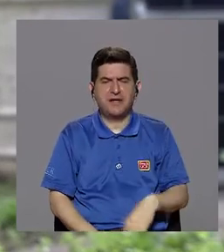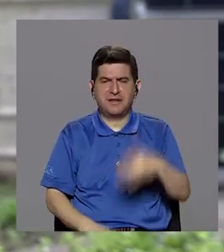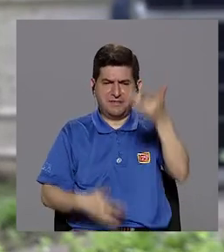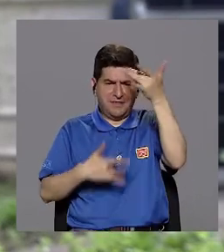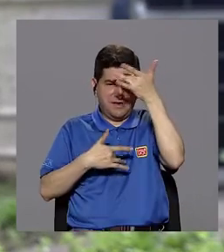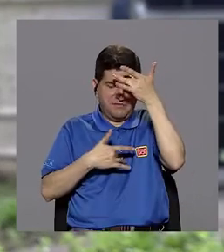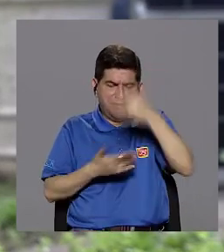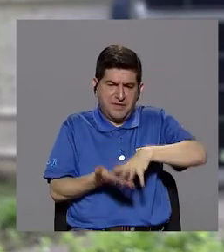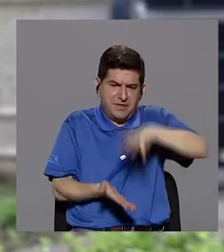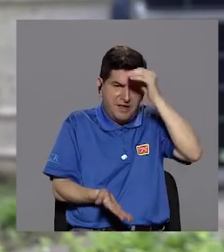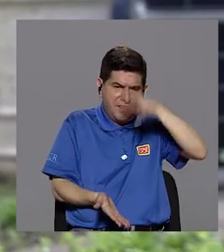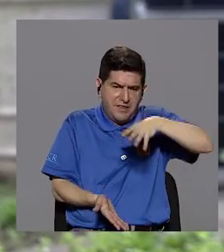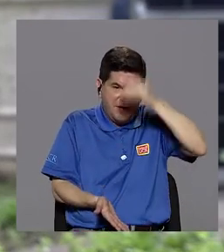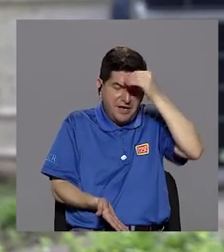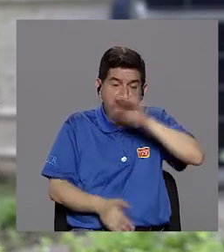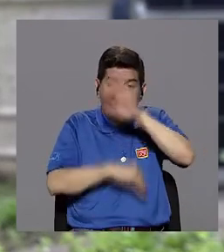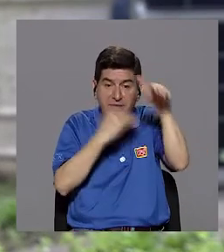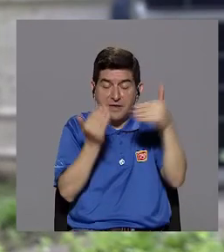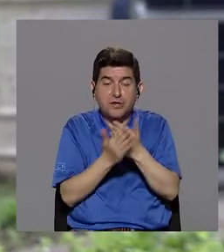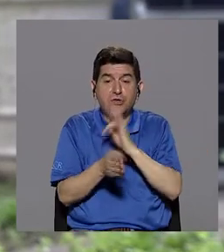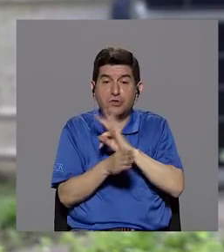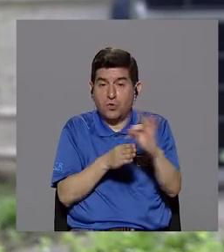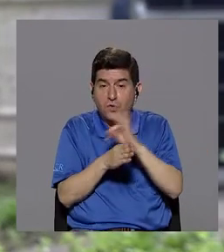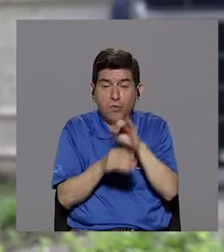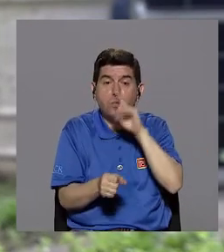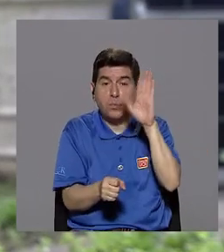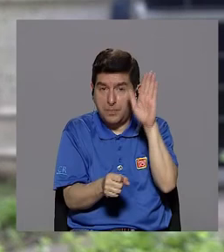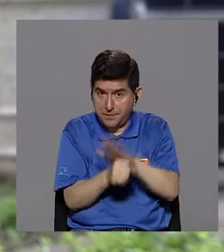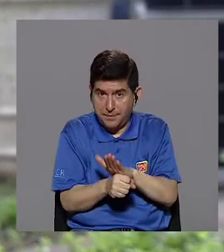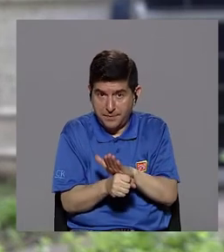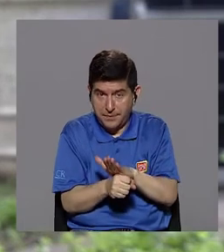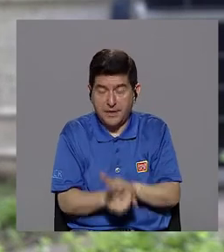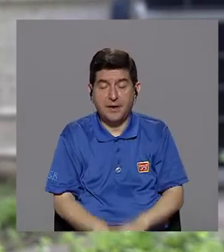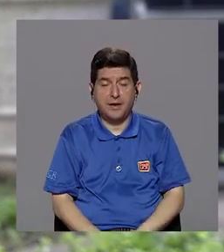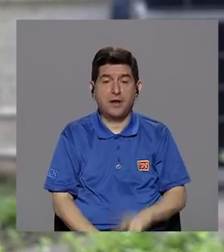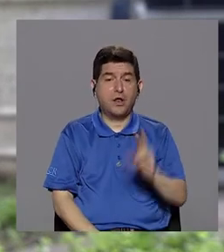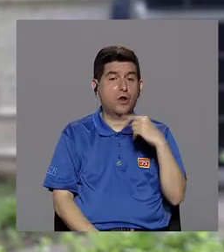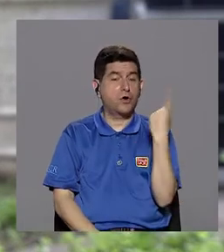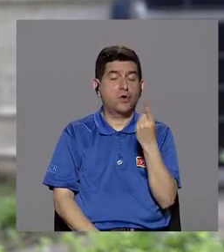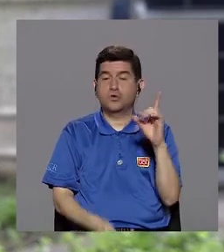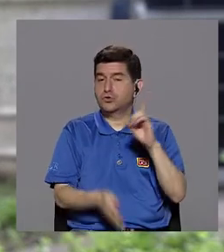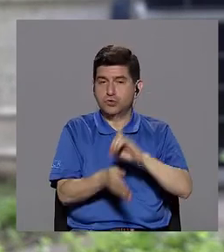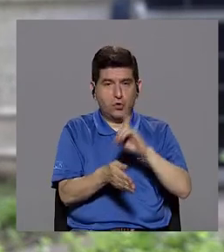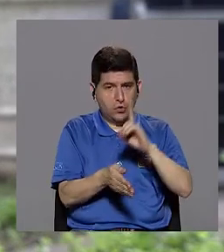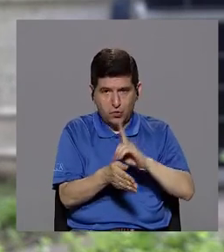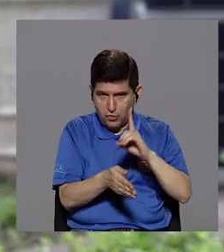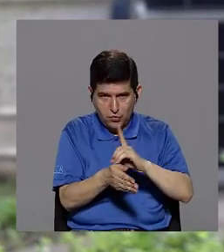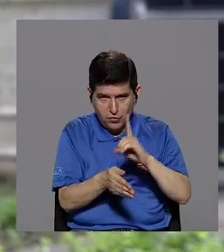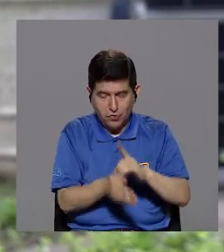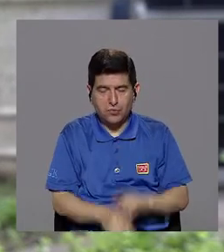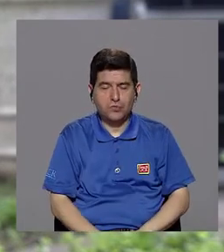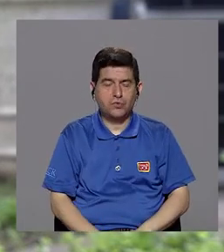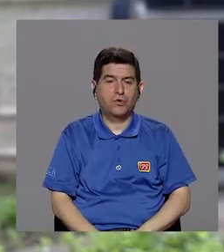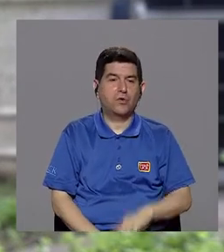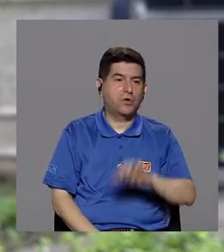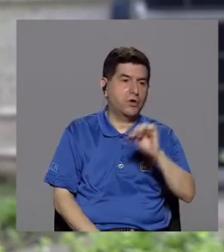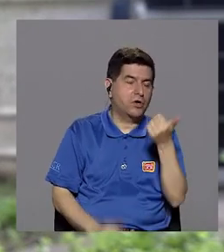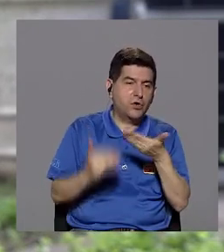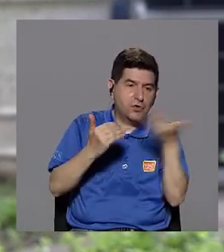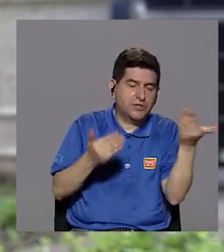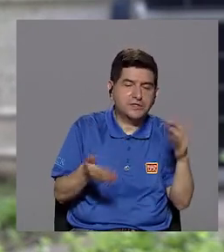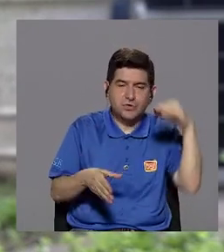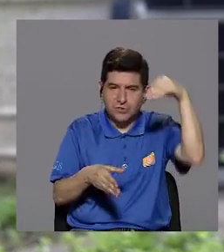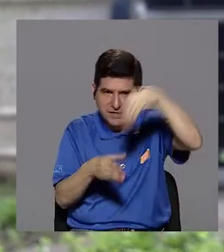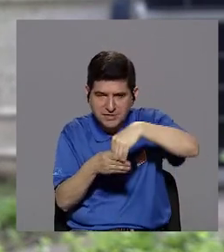y aprender a llevar todo el tratamiento, ¿verdad? No solamente el médico, sino todas las otras cosas que implica